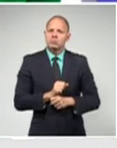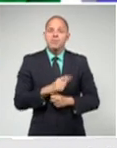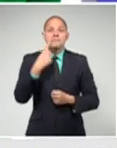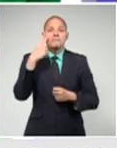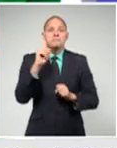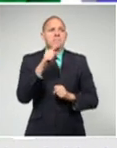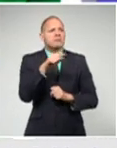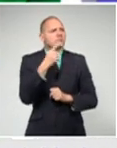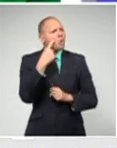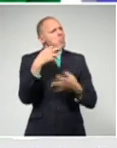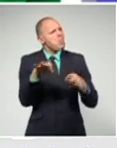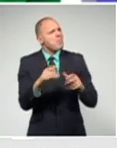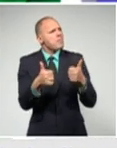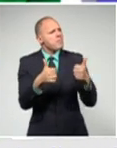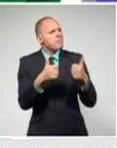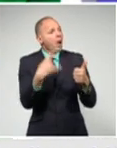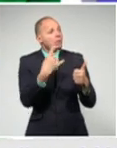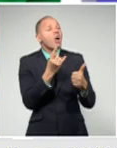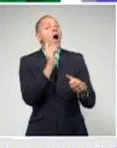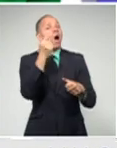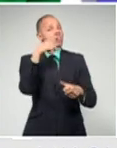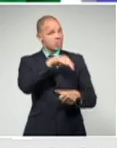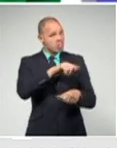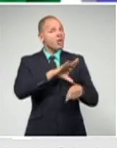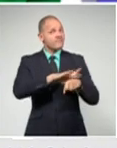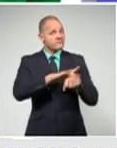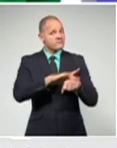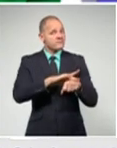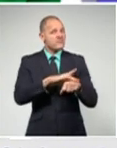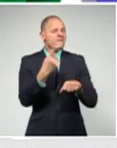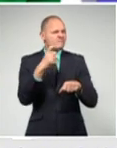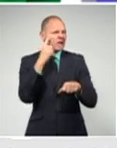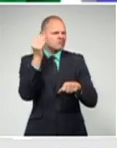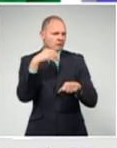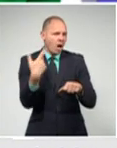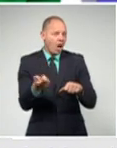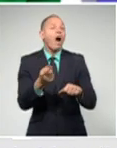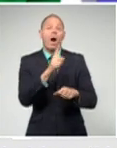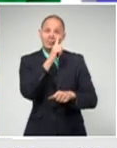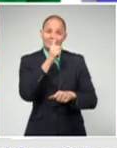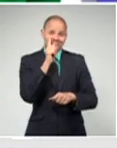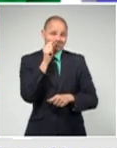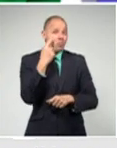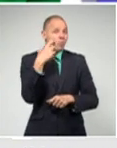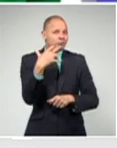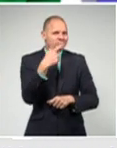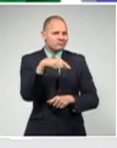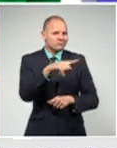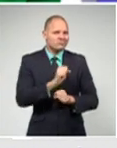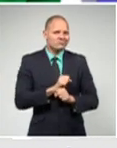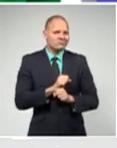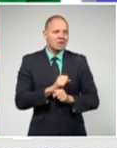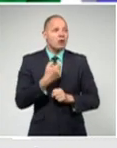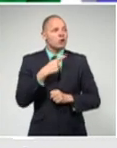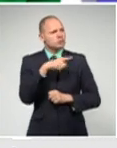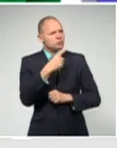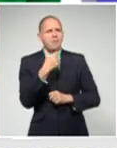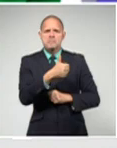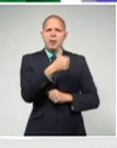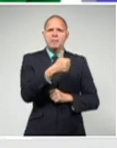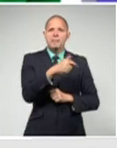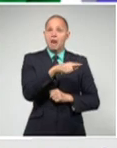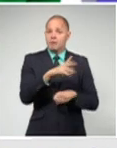y que, a no ser que se hagan determinados estudios, y que transmiten la enfermedad aún siendo